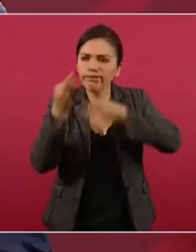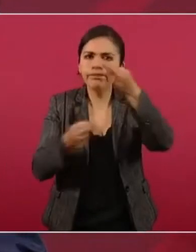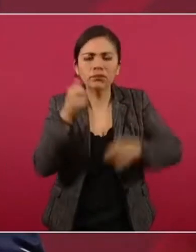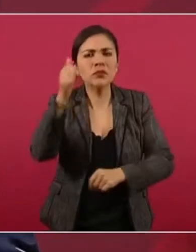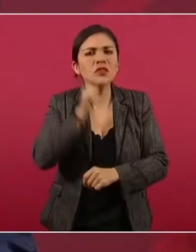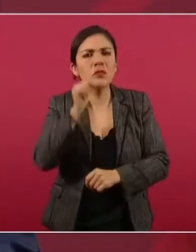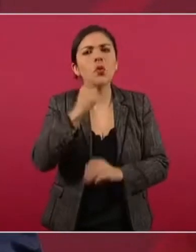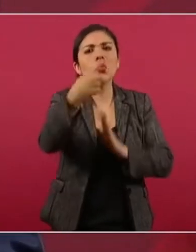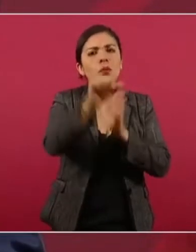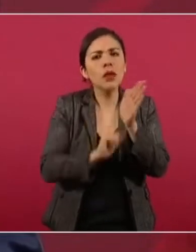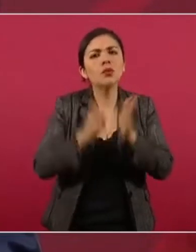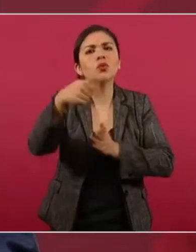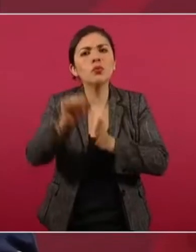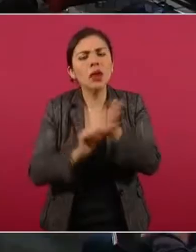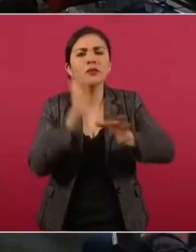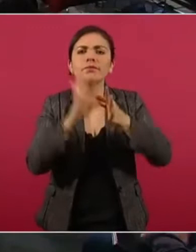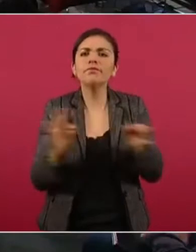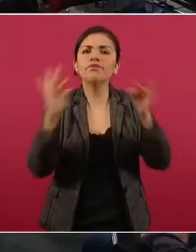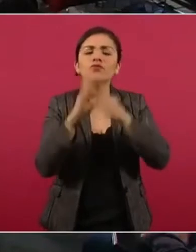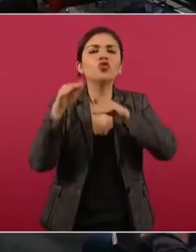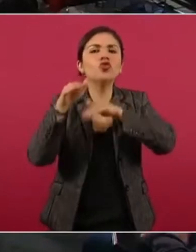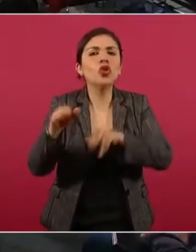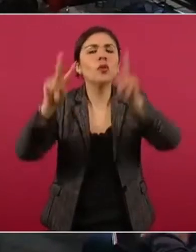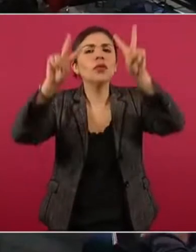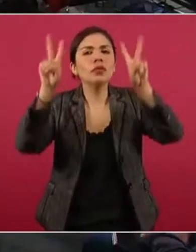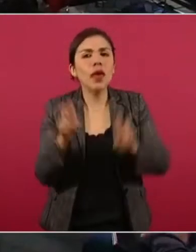mes con mes sobre la situación